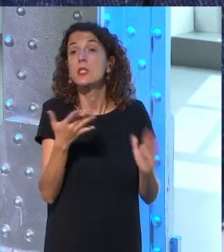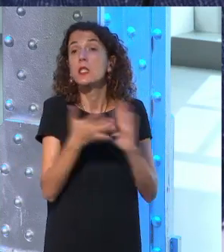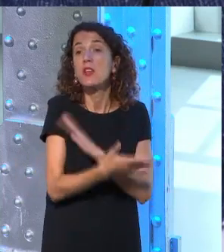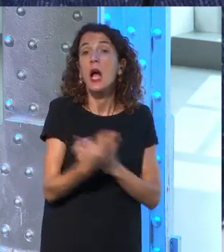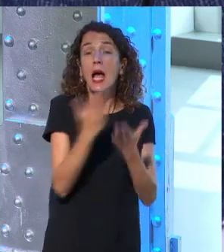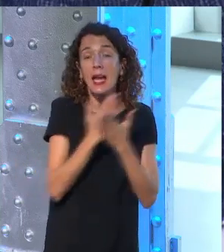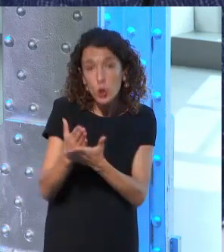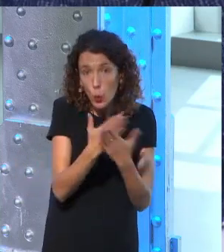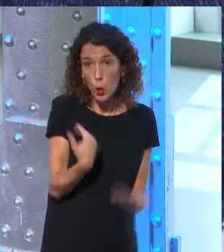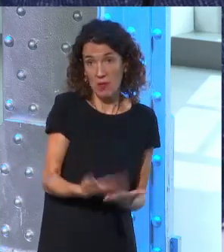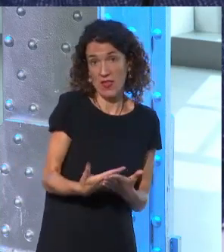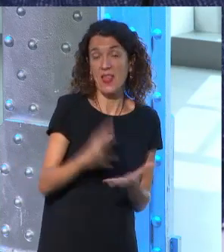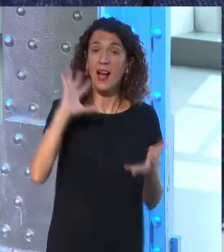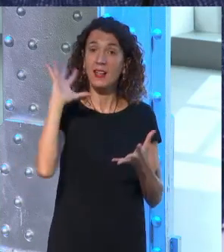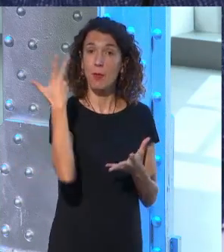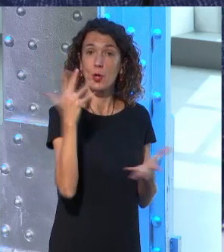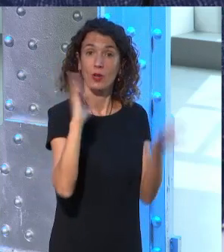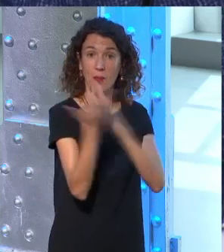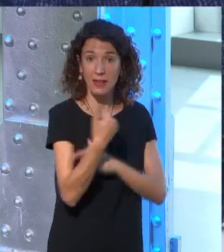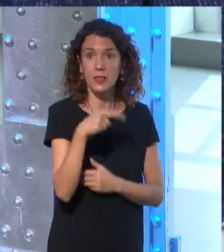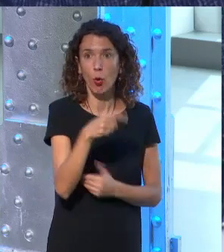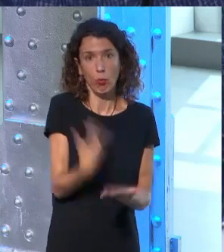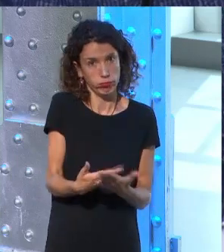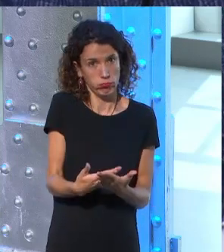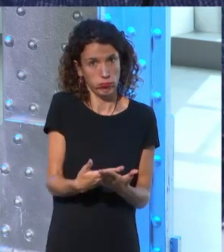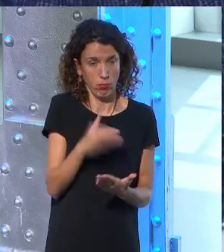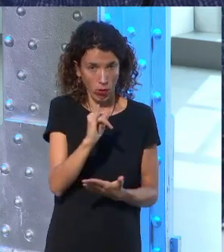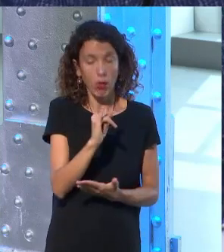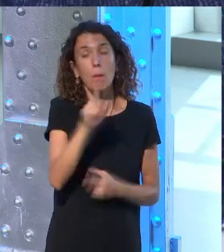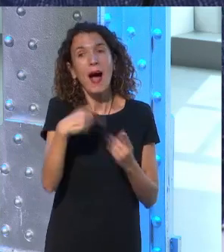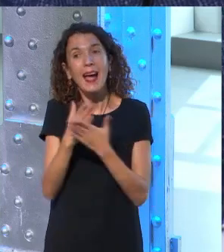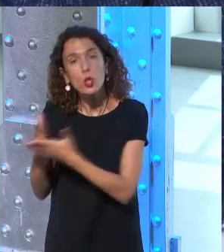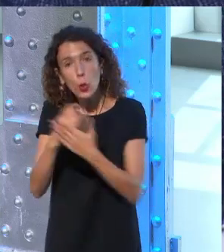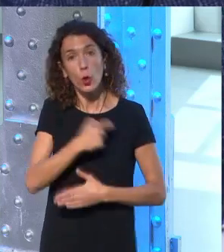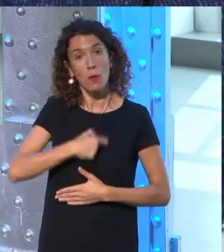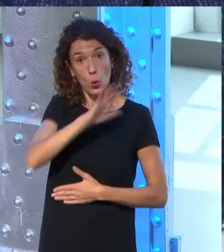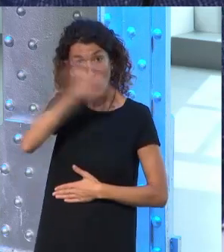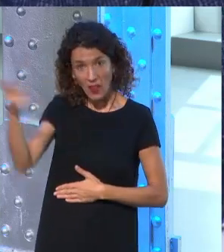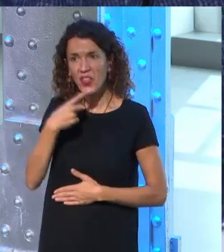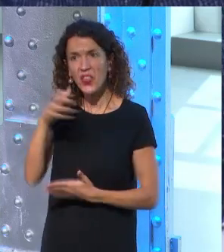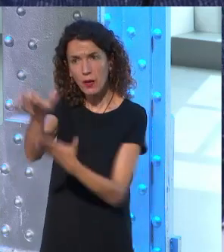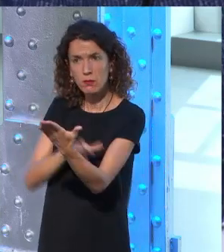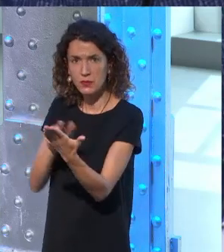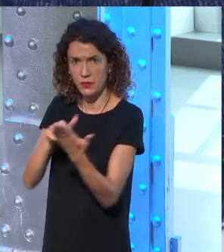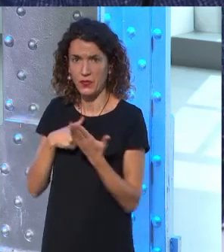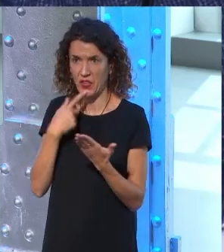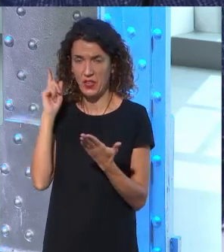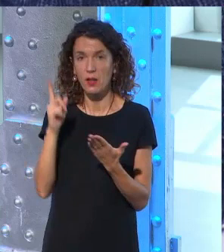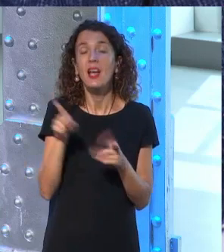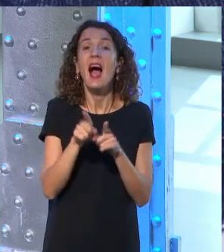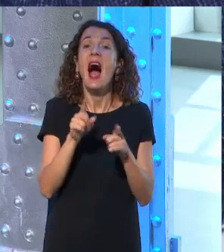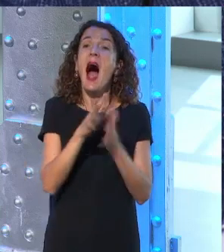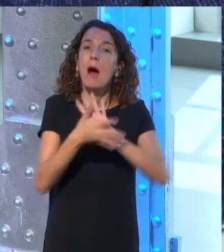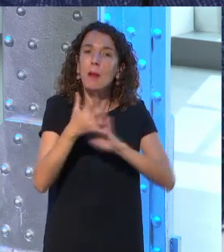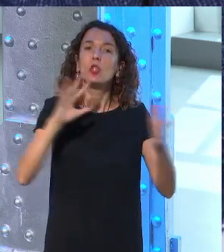los estudios de la evidencia del cambio climático, también hay estudios de la Comisión Europea que fijan, por eso hablamos de